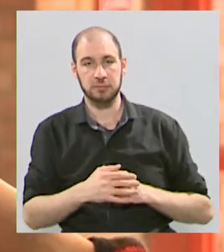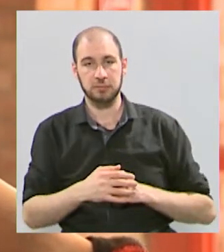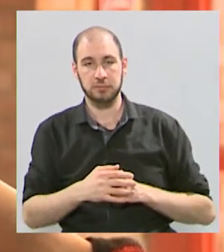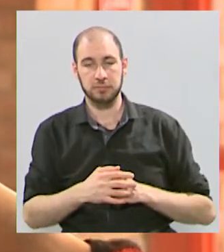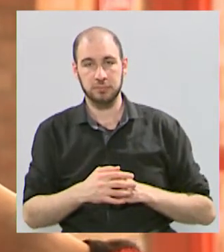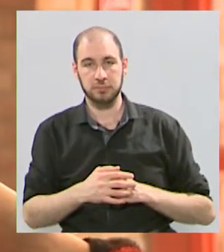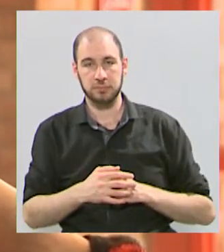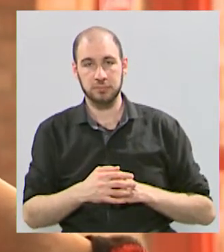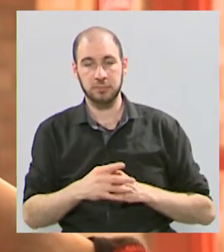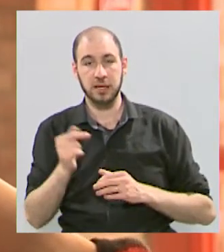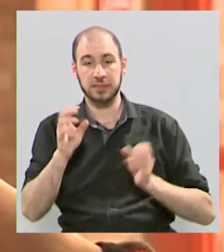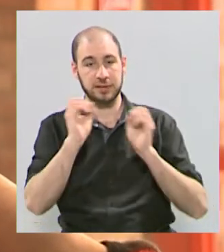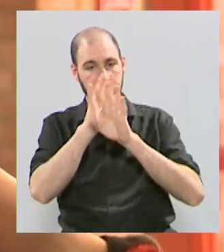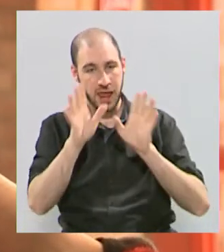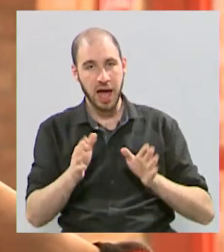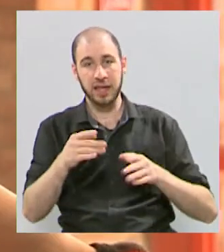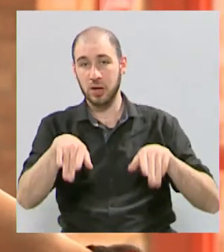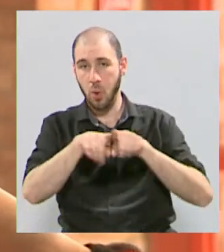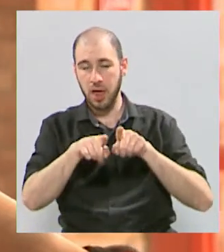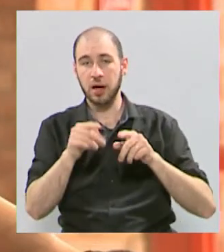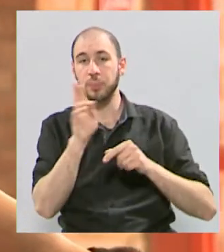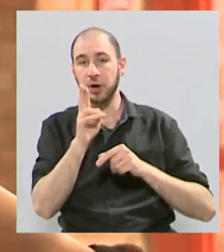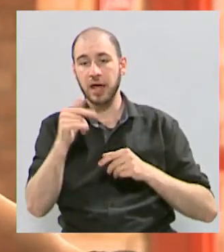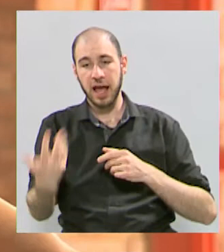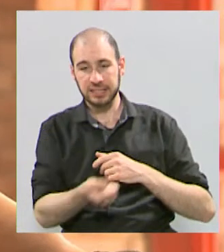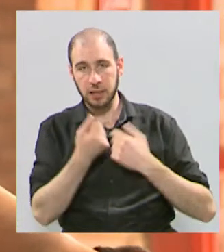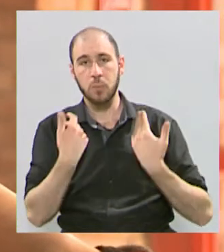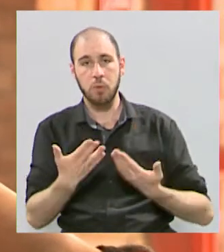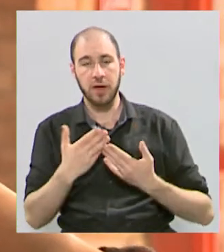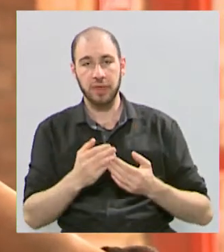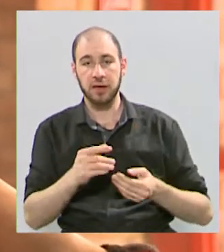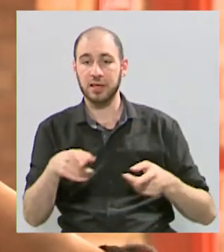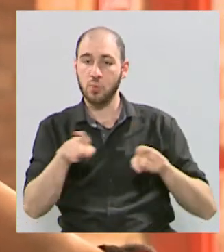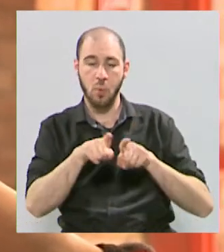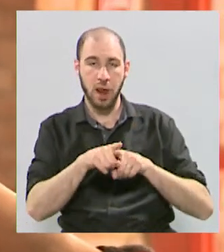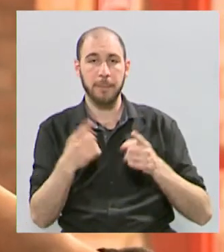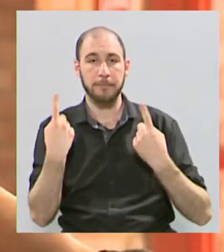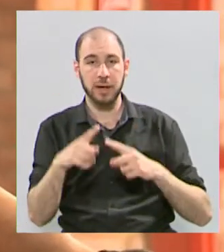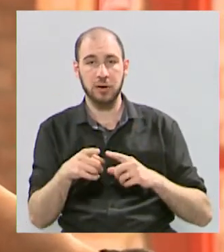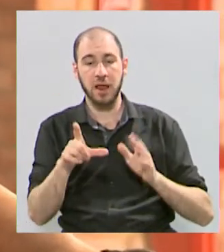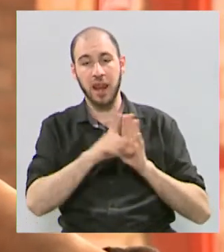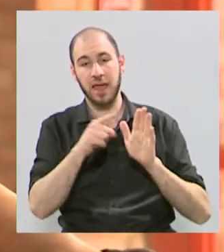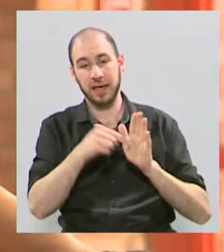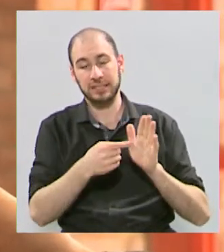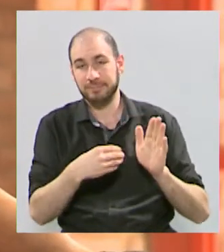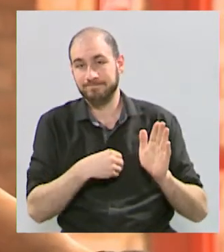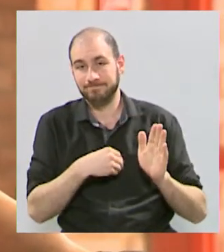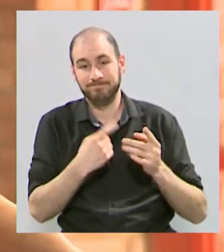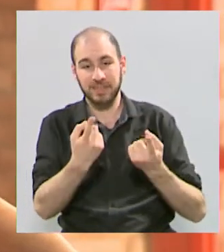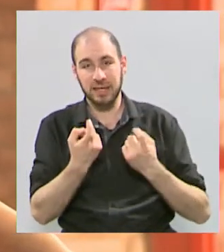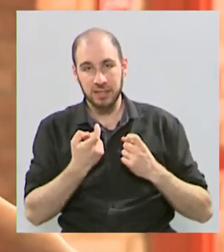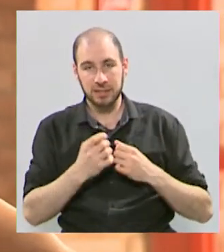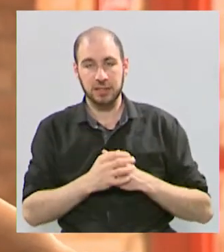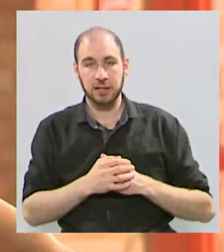son transparentes, son iguales, las mujeres pueden acceder en la misma forma. Pero si no, estas leyes lamentablemente son